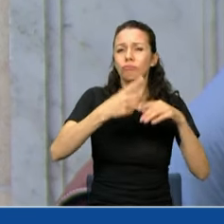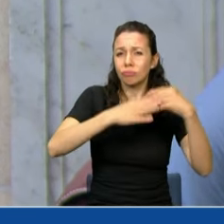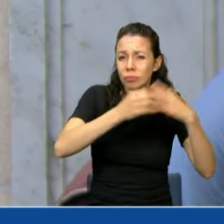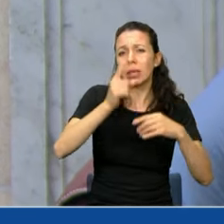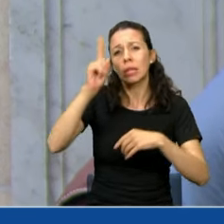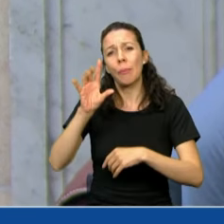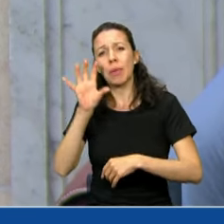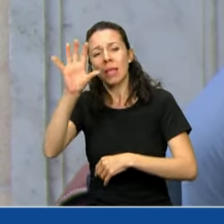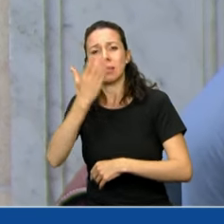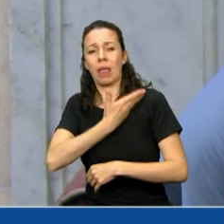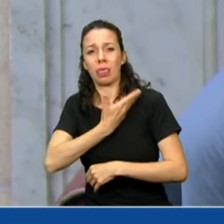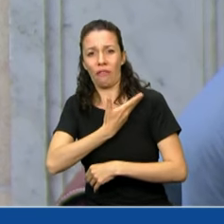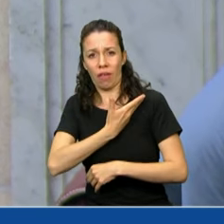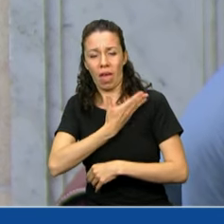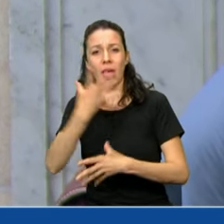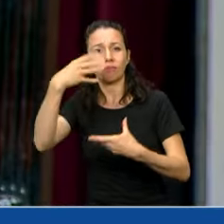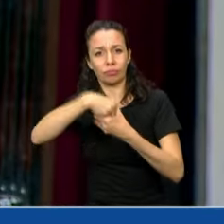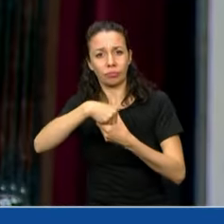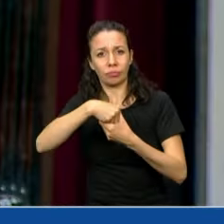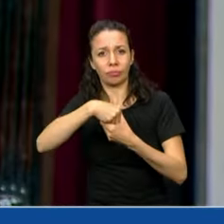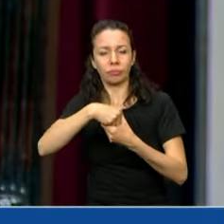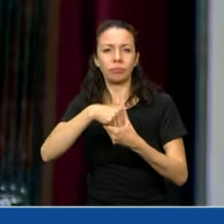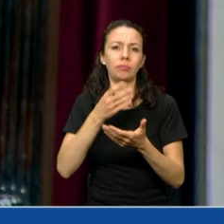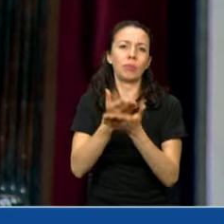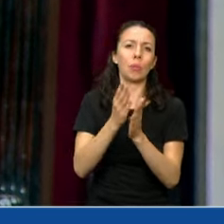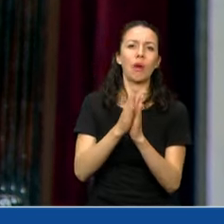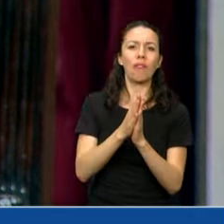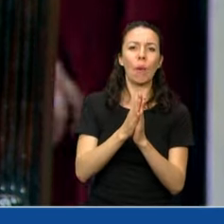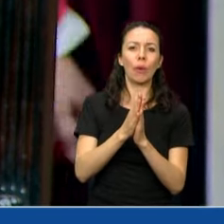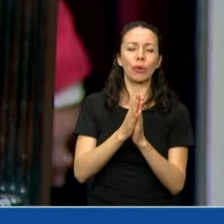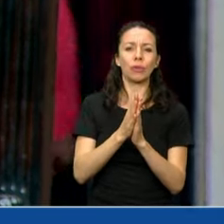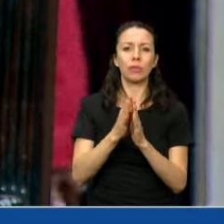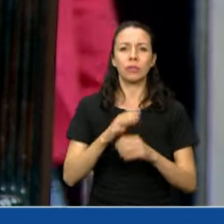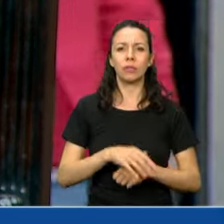Santa Fe por favor diputado iglesia